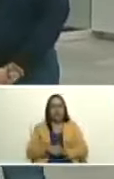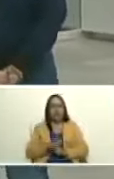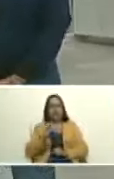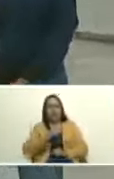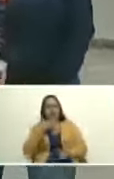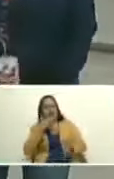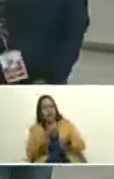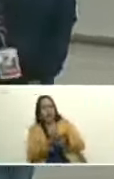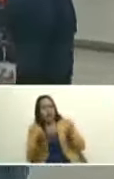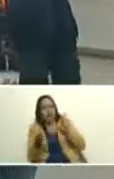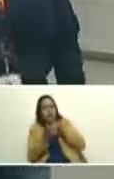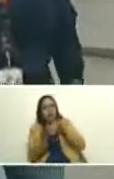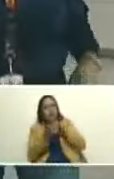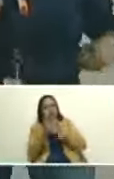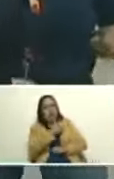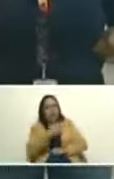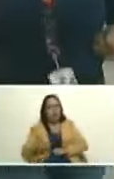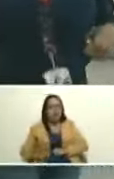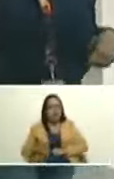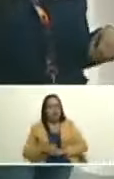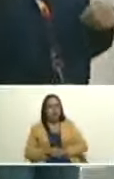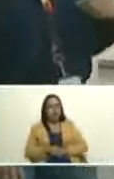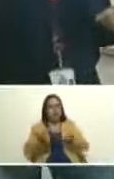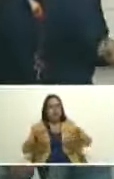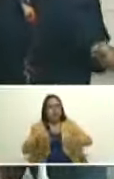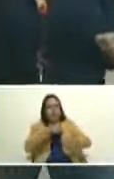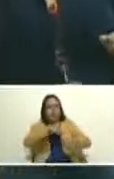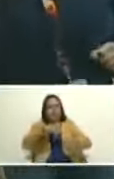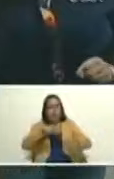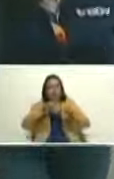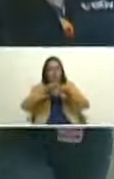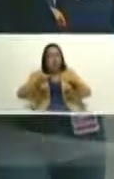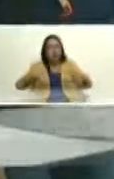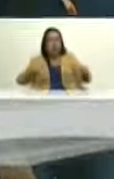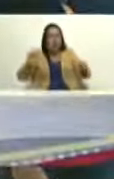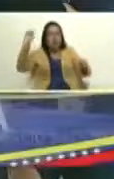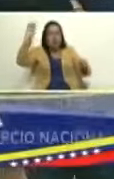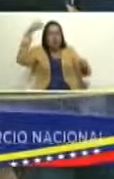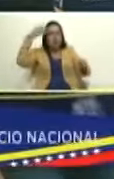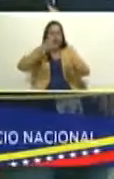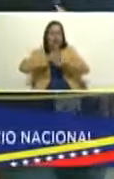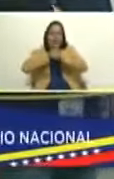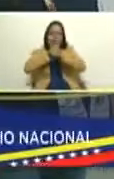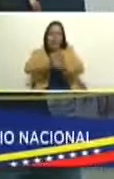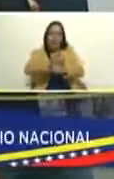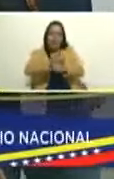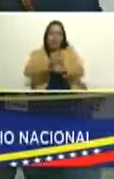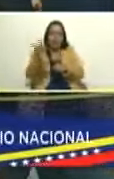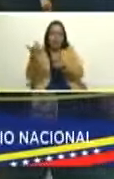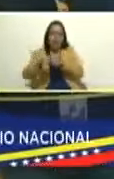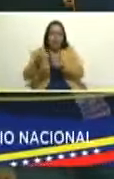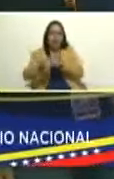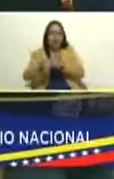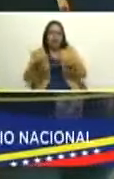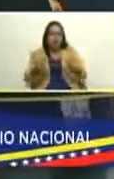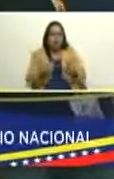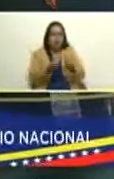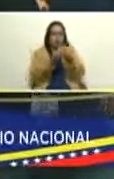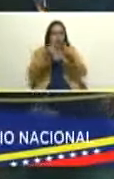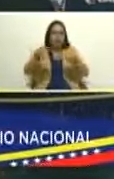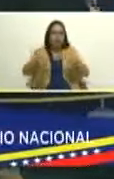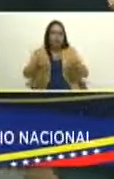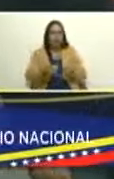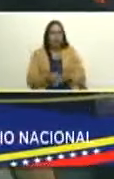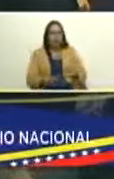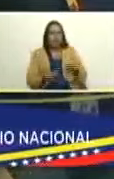Gracias por el pase, presidente. Desde aquí estamos, de la tierra del sol amado, mi presidente. Nos acompaña hoy la gerente